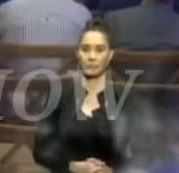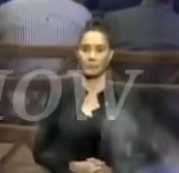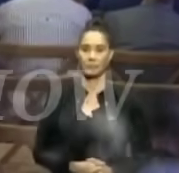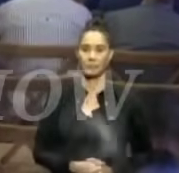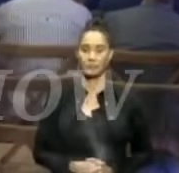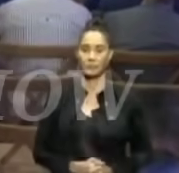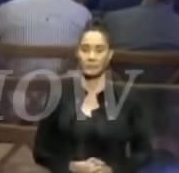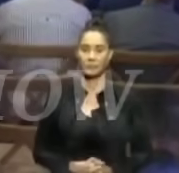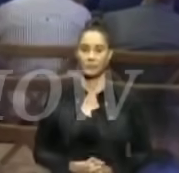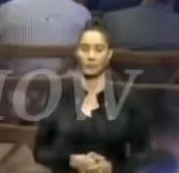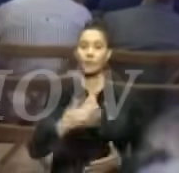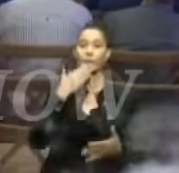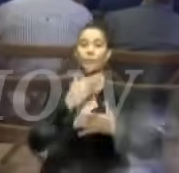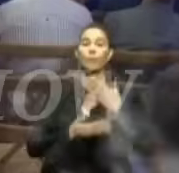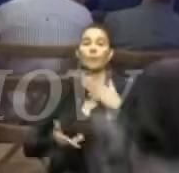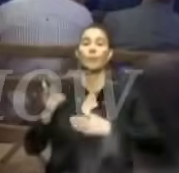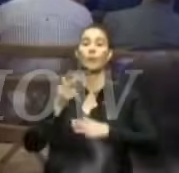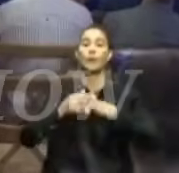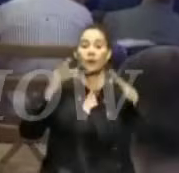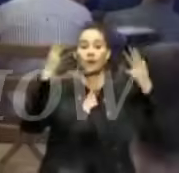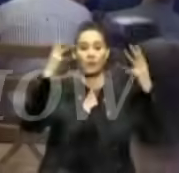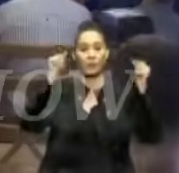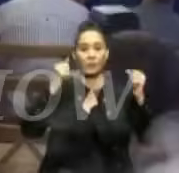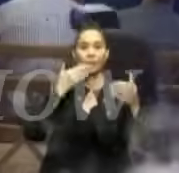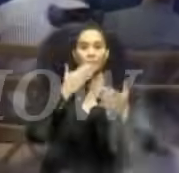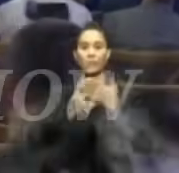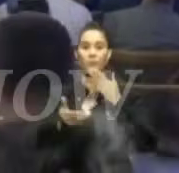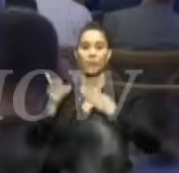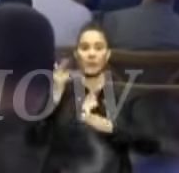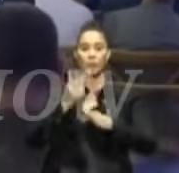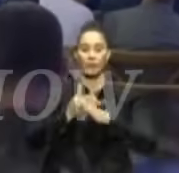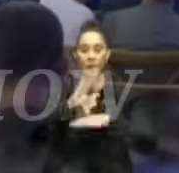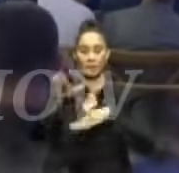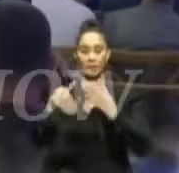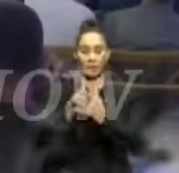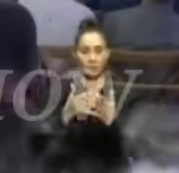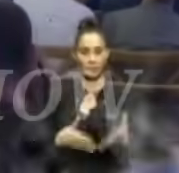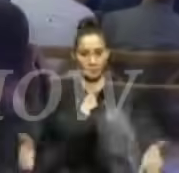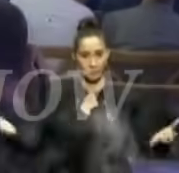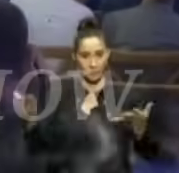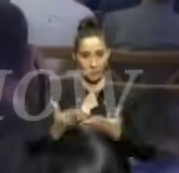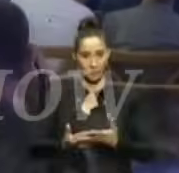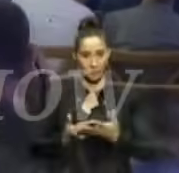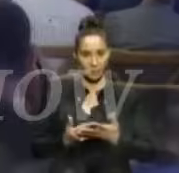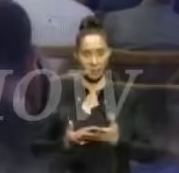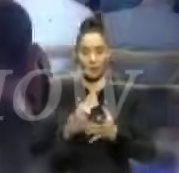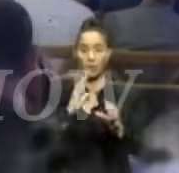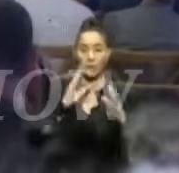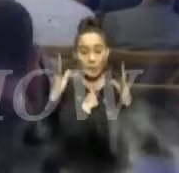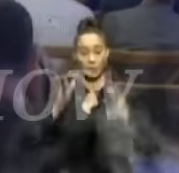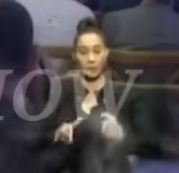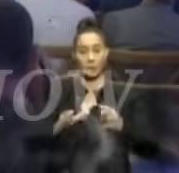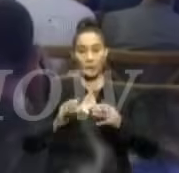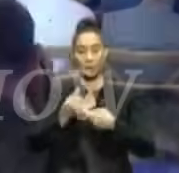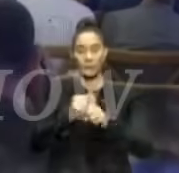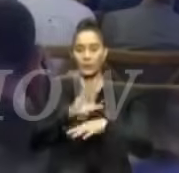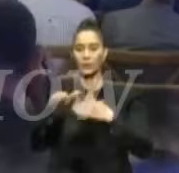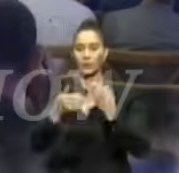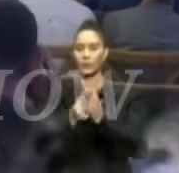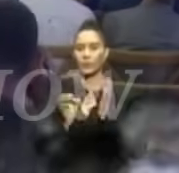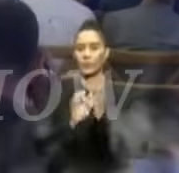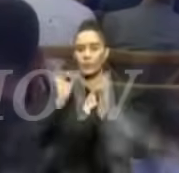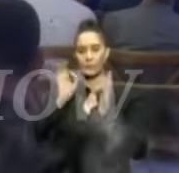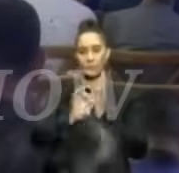casa Sí buenas tardes presidente Buenas tardes a todos los presentes comunicadores productores a todos los